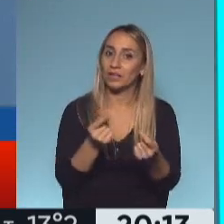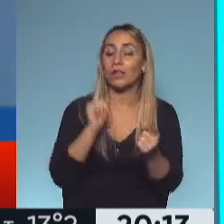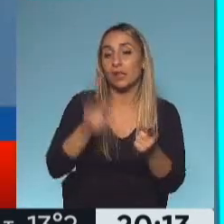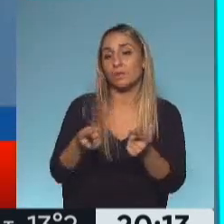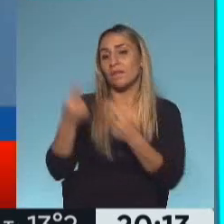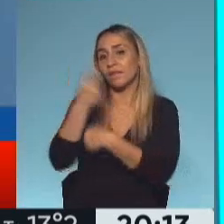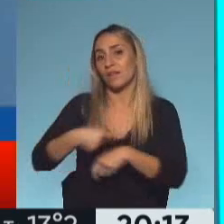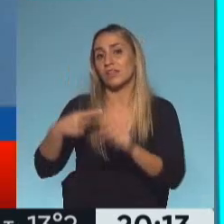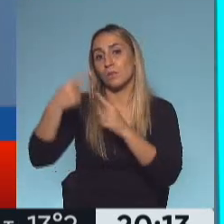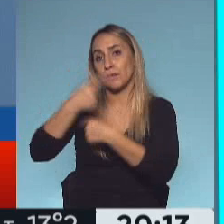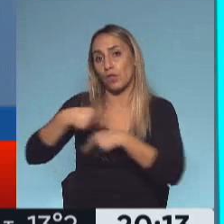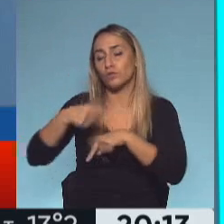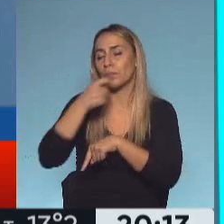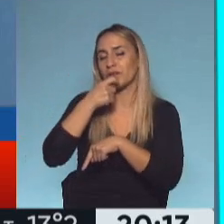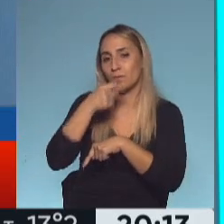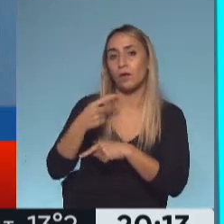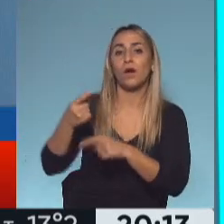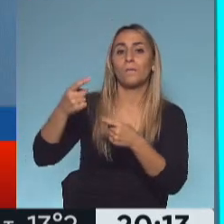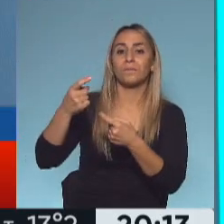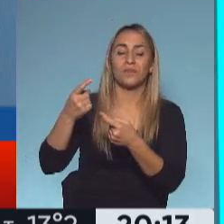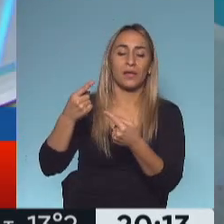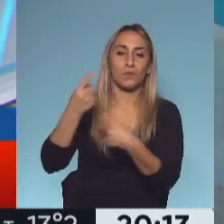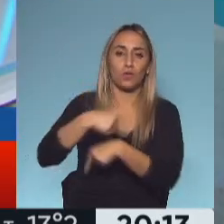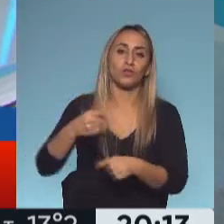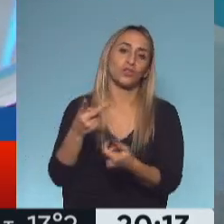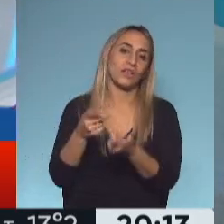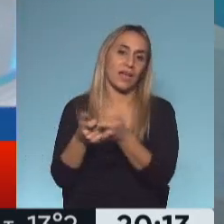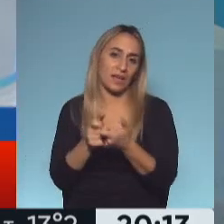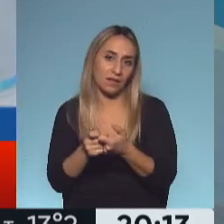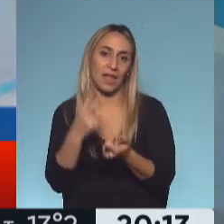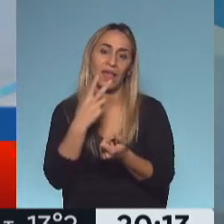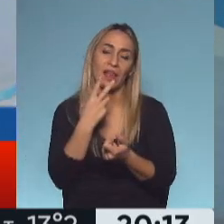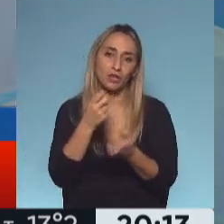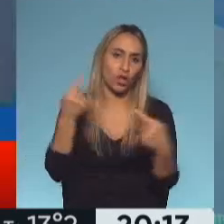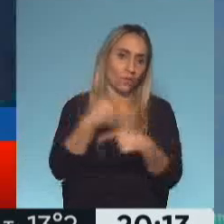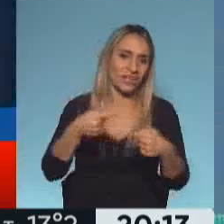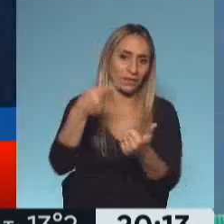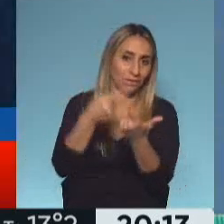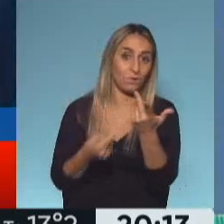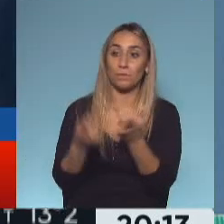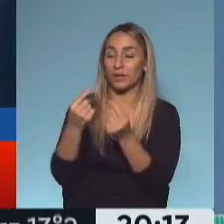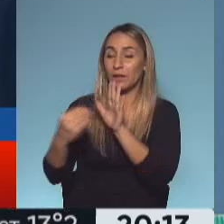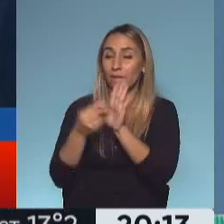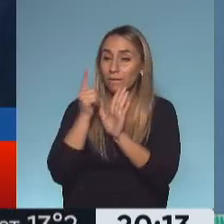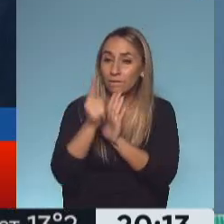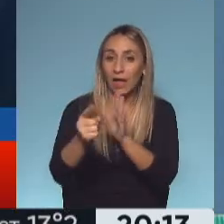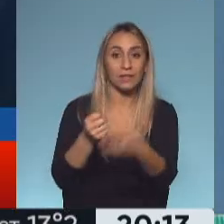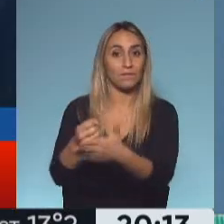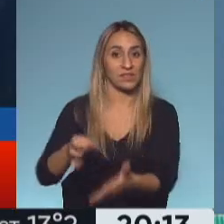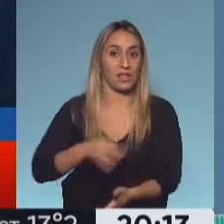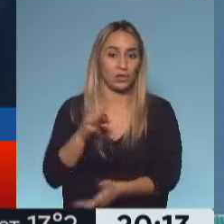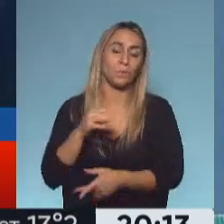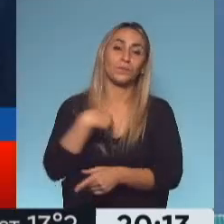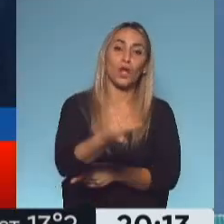firmado ya un acuerdo con los productores de electrónicos y electrodomésticos para que mantengan los precios vigentes hasta fin de año. Estamos con